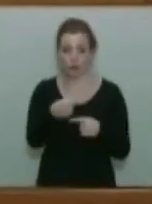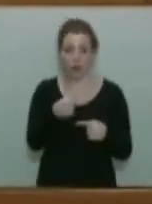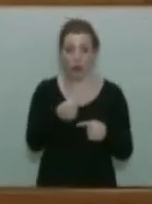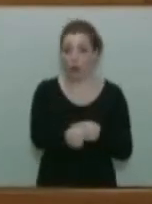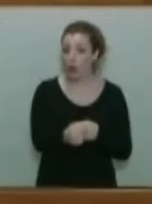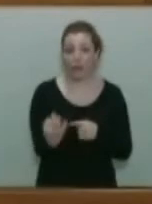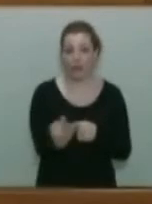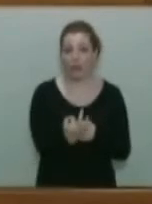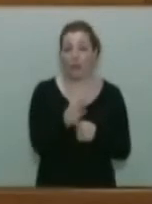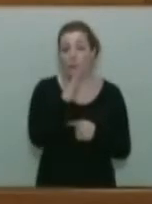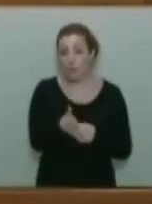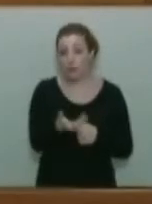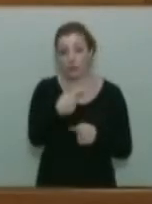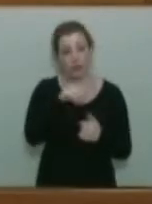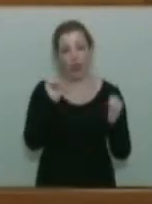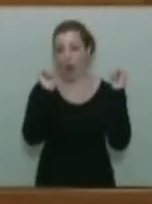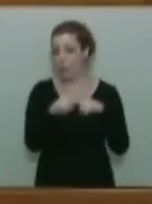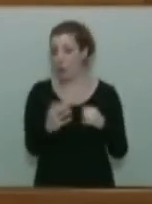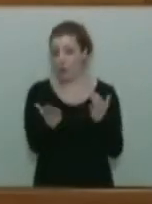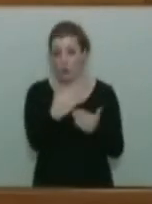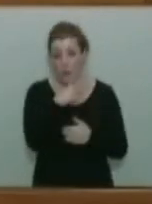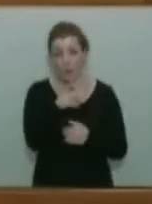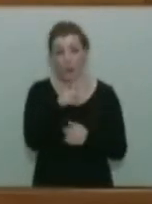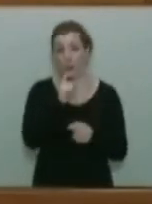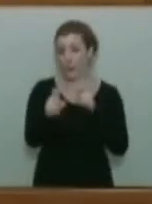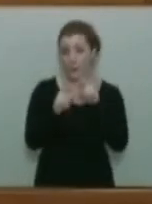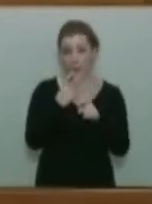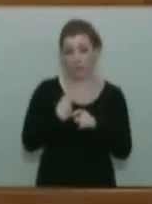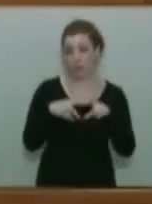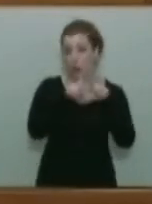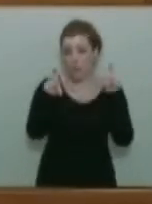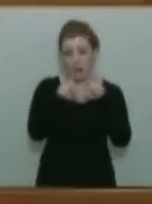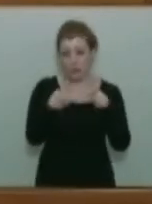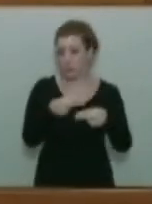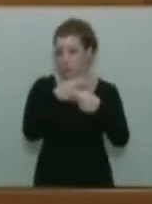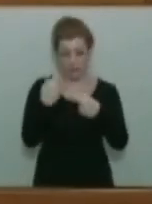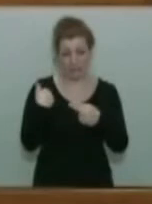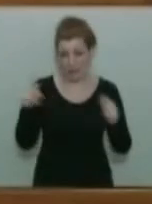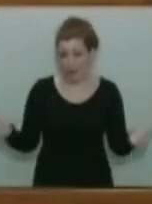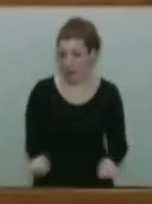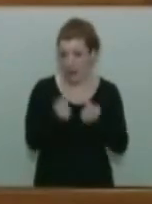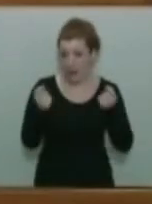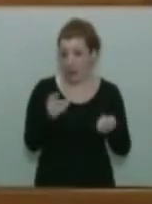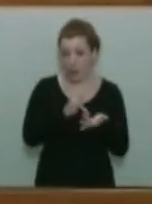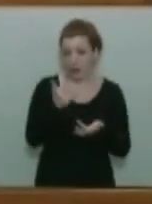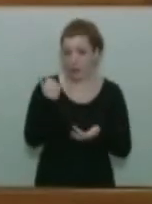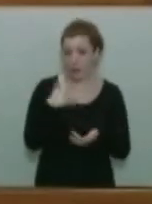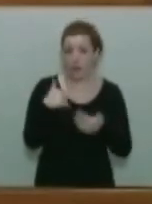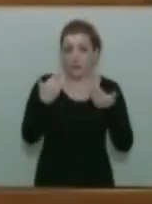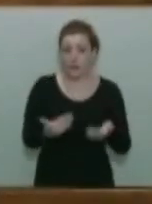eso no estamos de acuerdo. Y las quejas de las empresas son públicas, han salido publicadas. Entonces, en